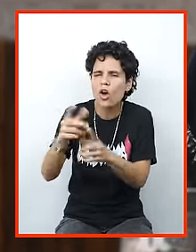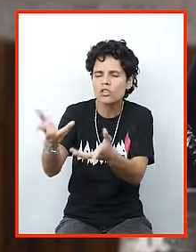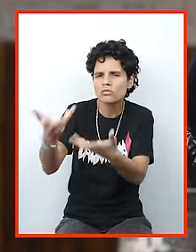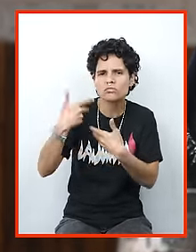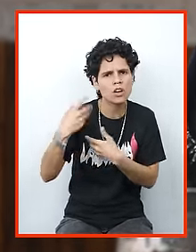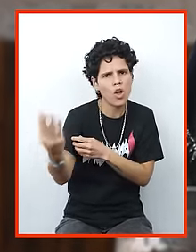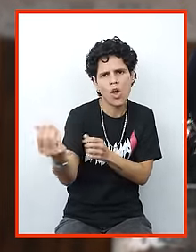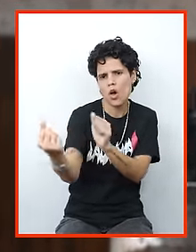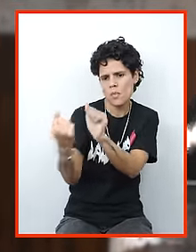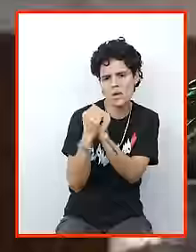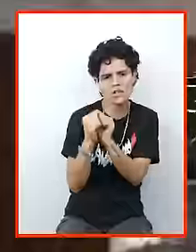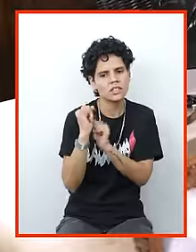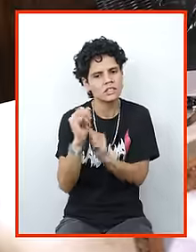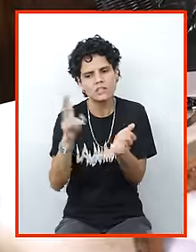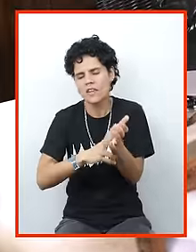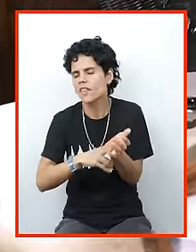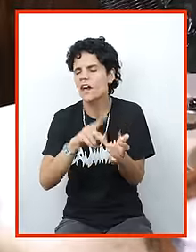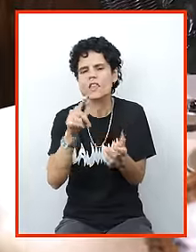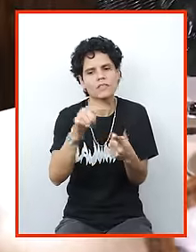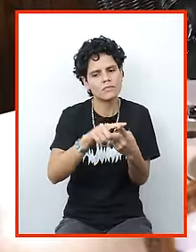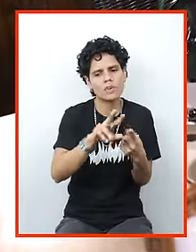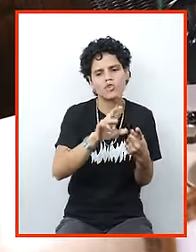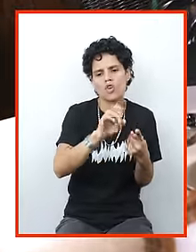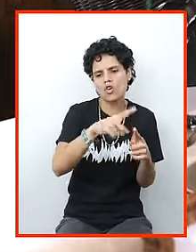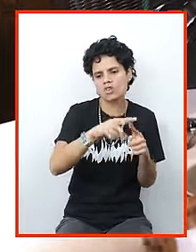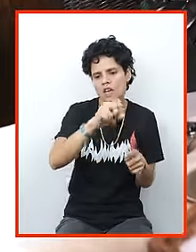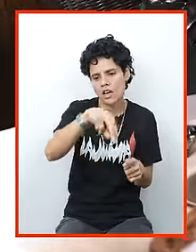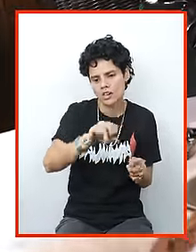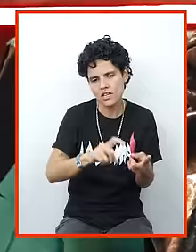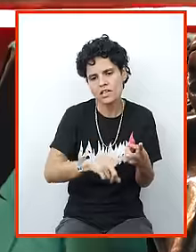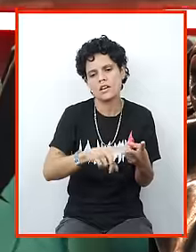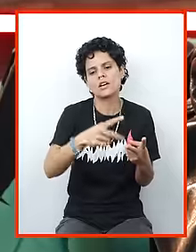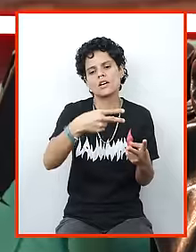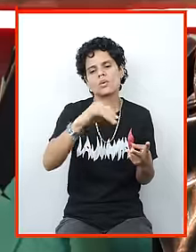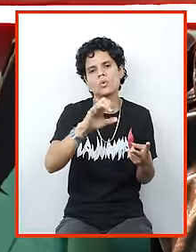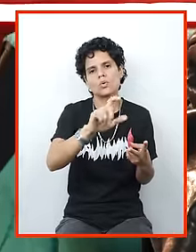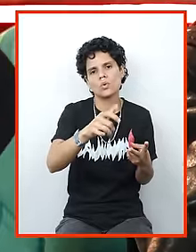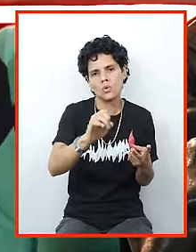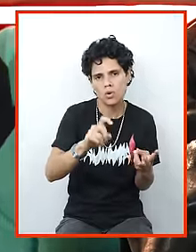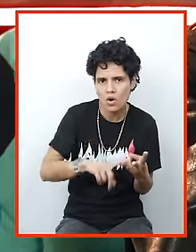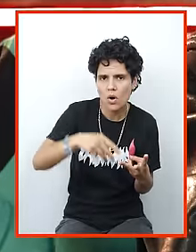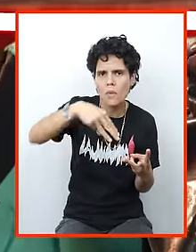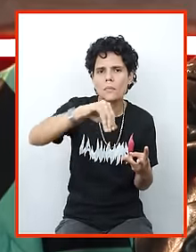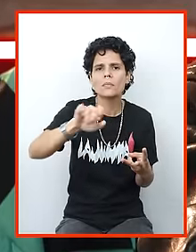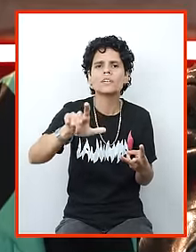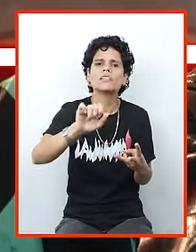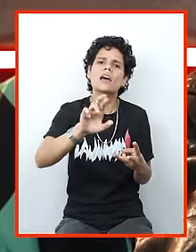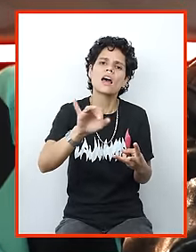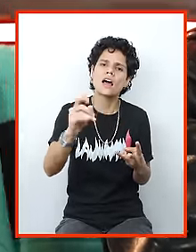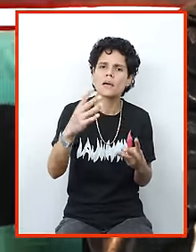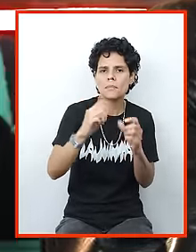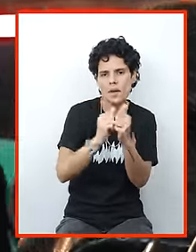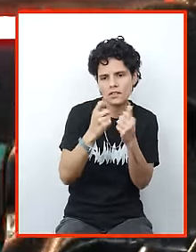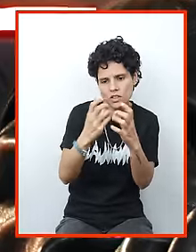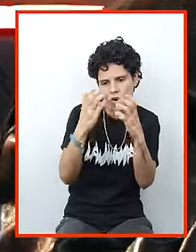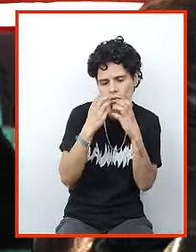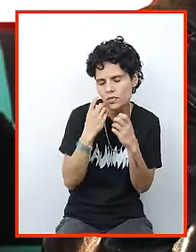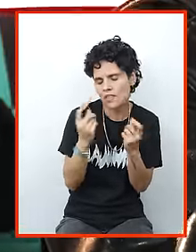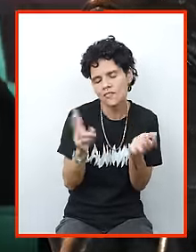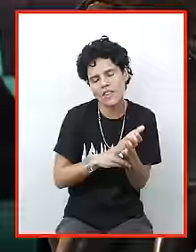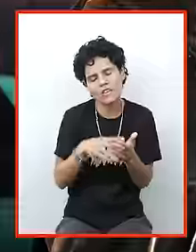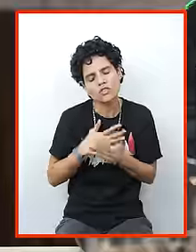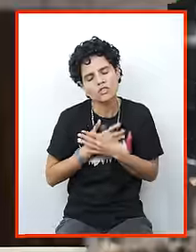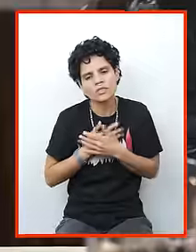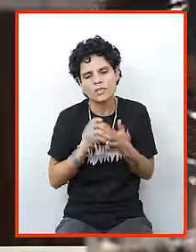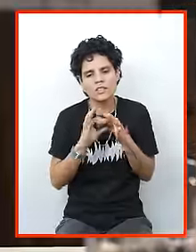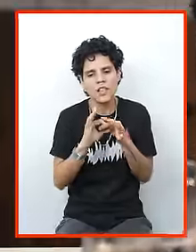saludo para eso? Para sí, ella, un saludito a la señora Roxana, a Don Hugo. Para la Migueray, que igual me llevo un pancito cuando estáis para la cagada. Así que gracias por eso, los